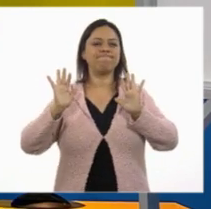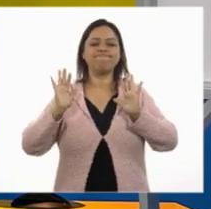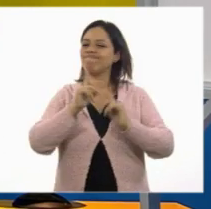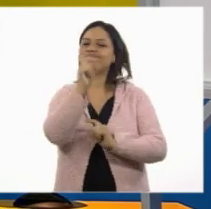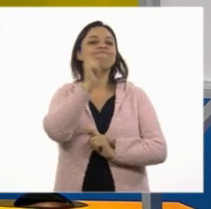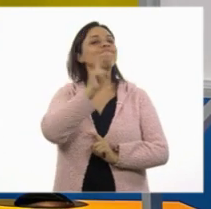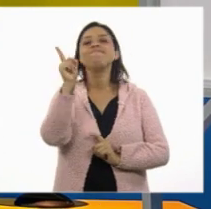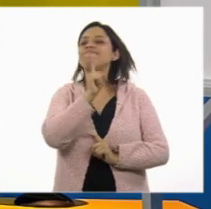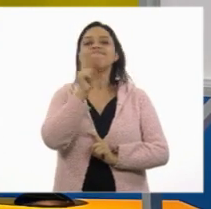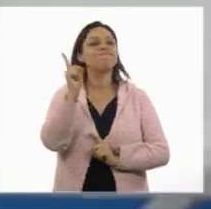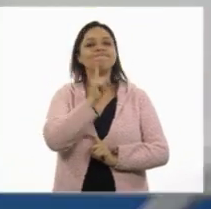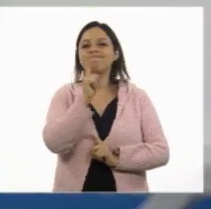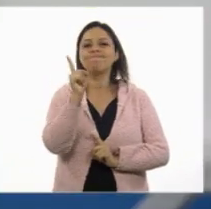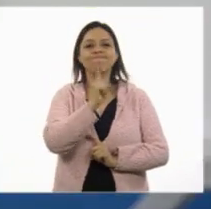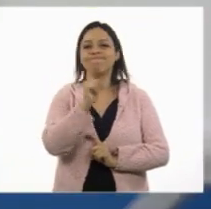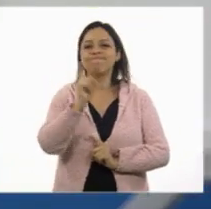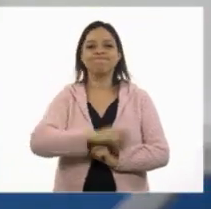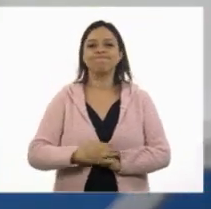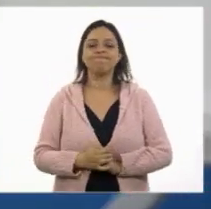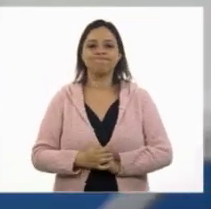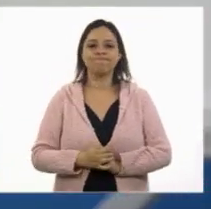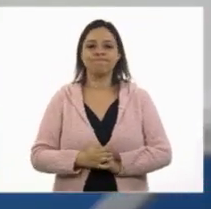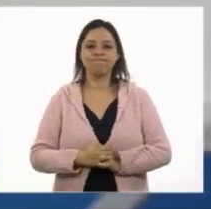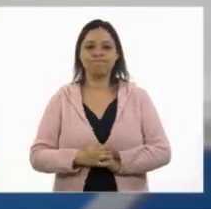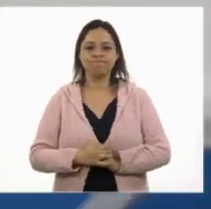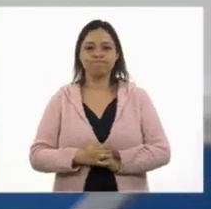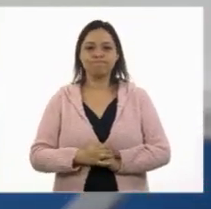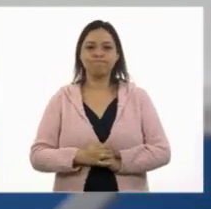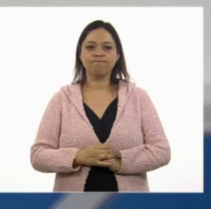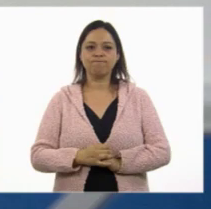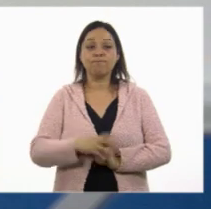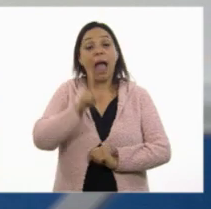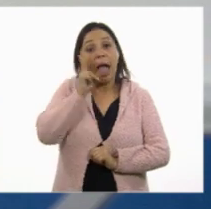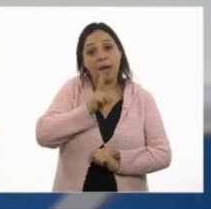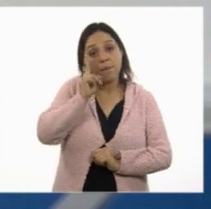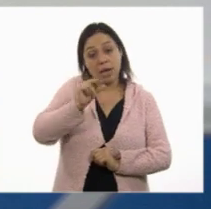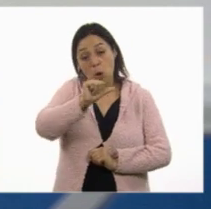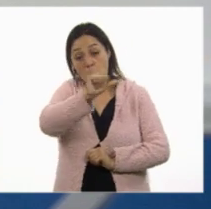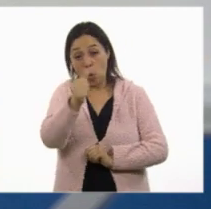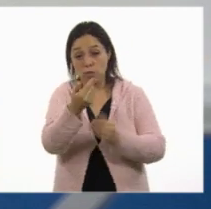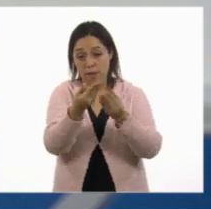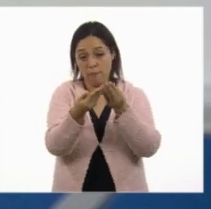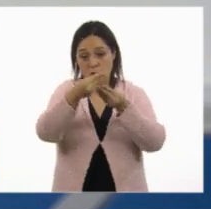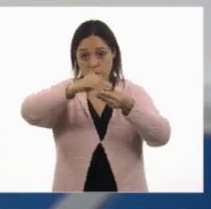No, me sobra una parte. Vamos a ver así.